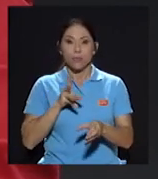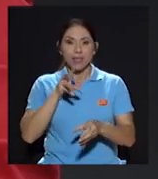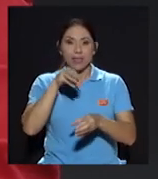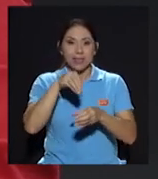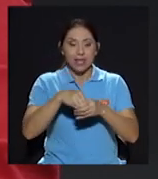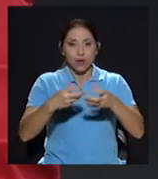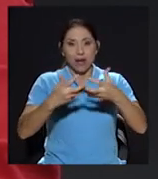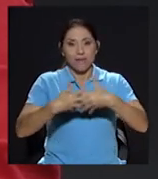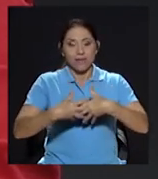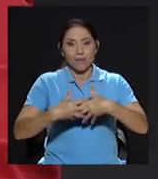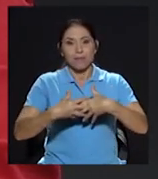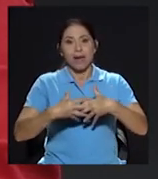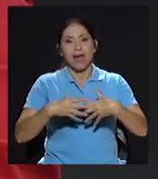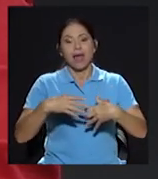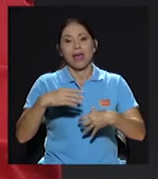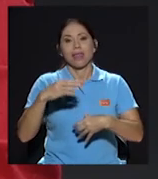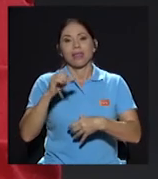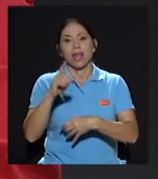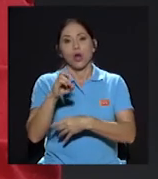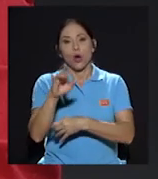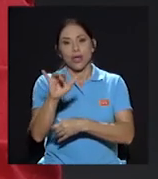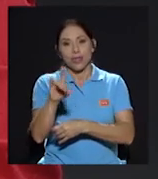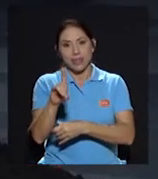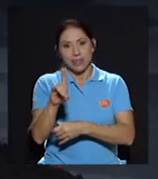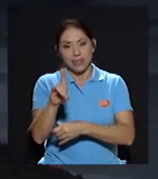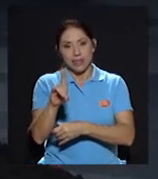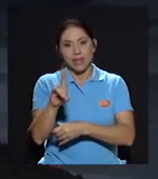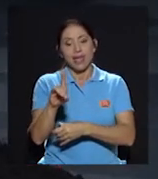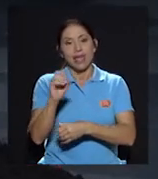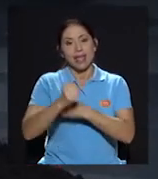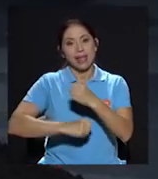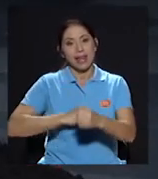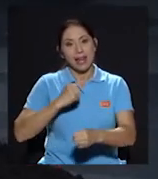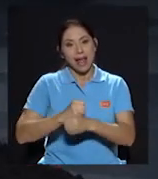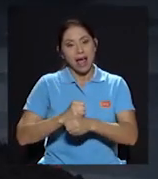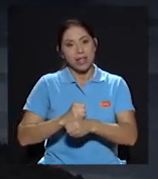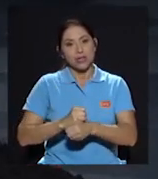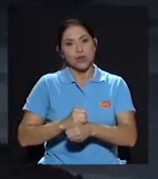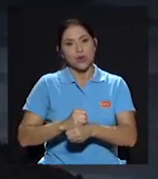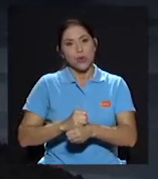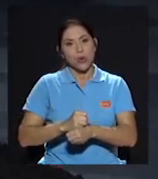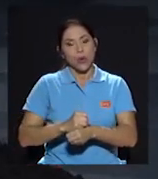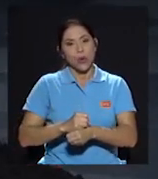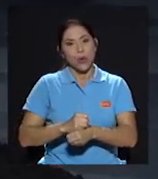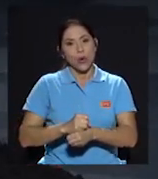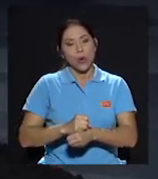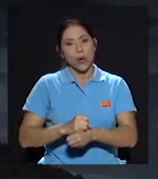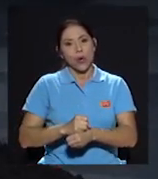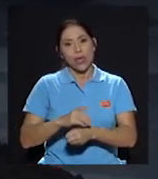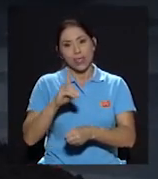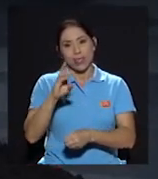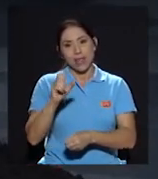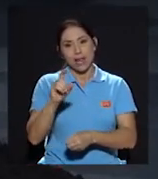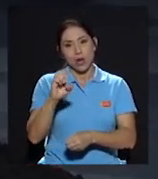deloitte en el año que será más o menos en 2015 donde estoy por espacio